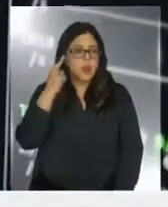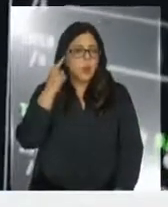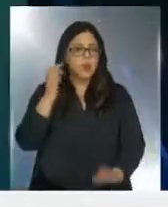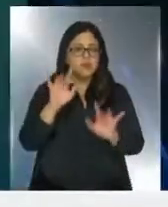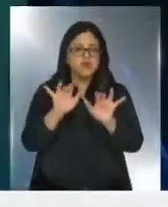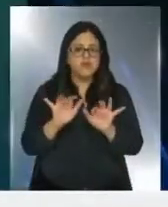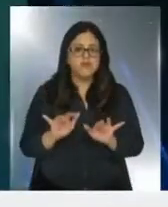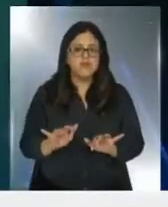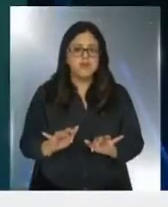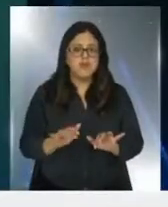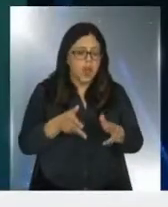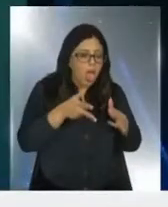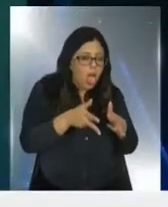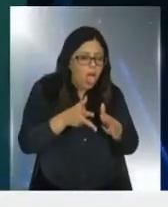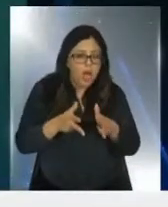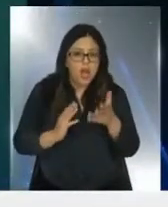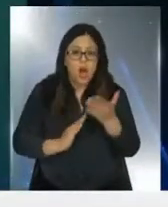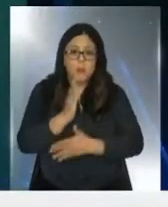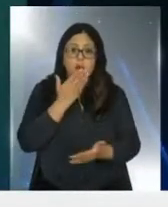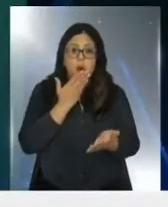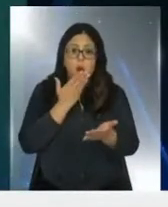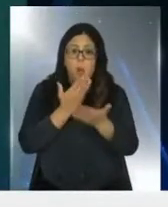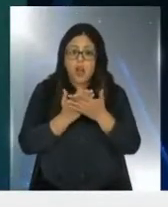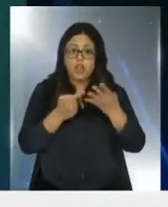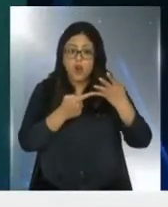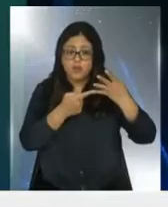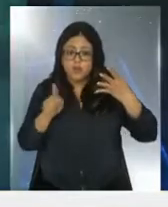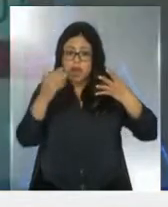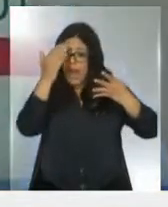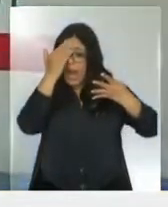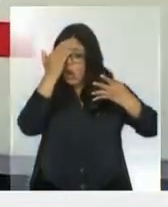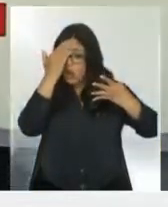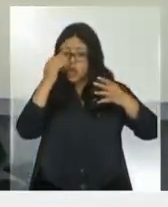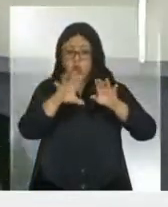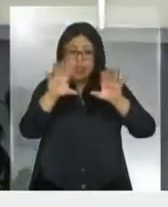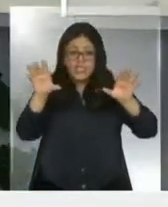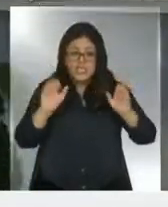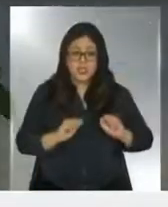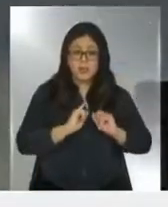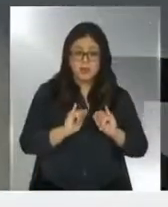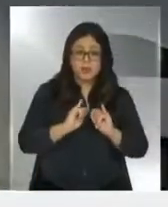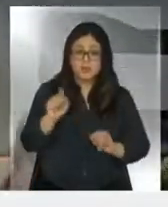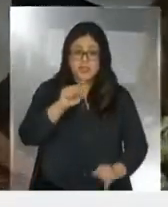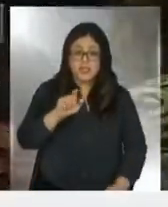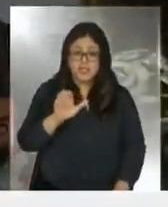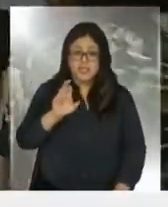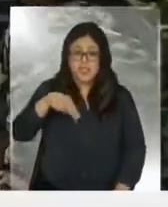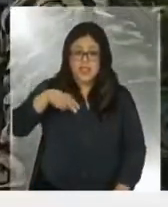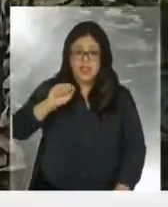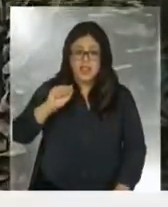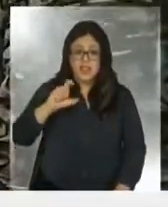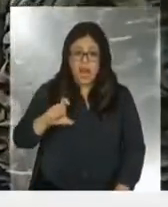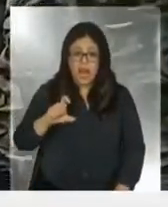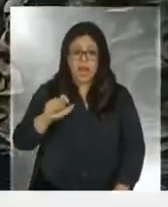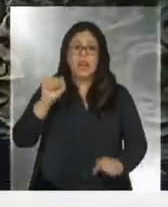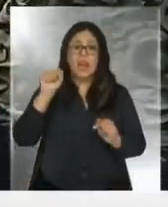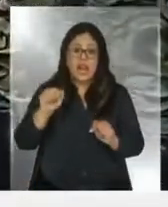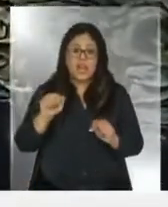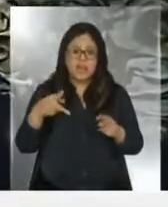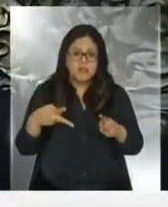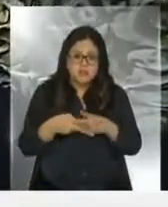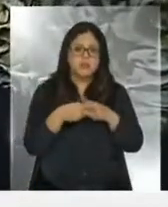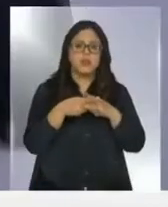La ola de ataques parte a fines de agosto, cuando el sistema informativo del Servicio Nacional del Consumidor es